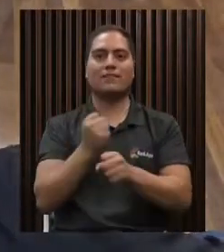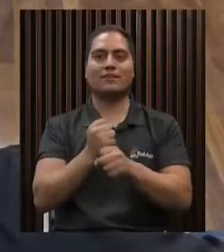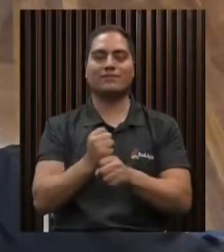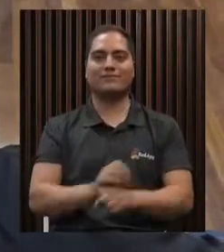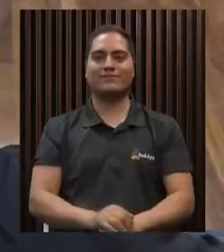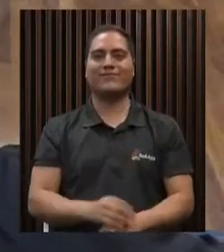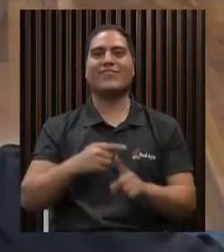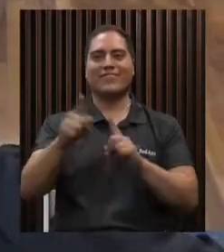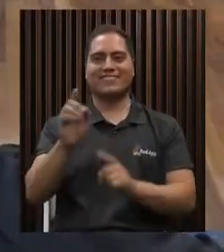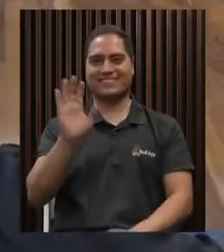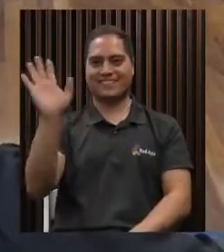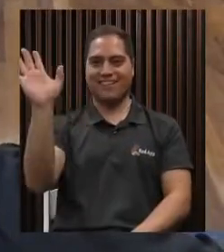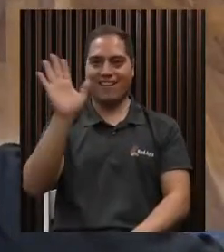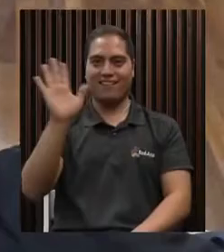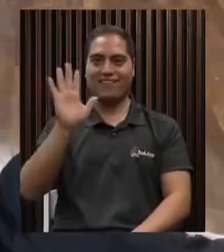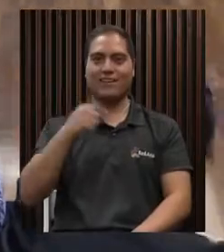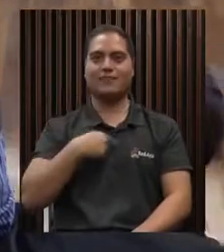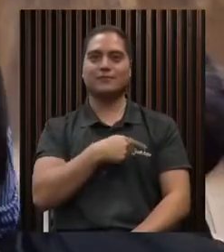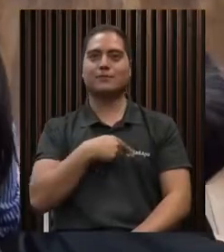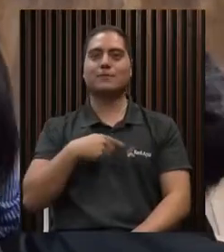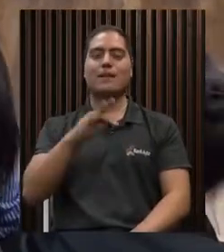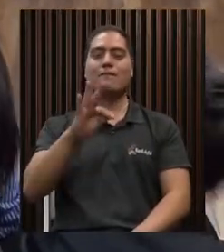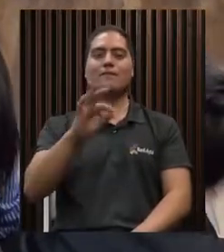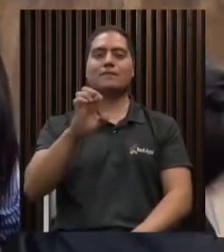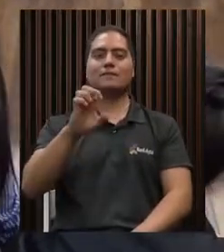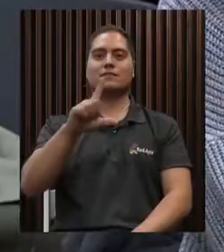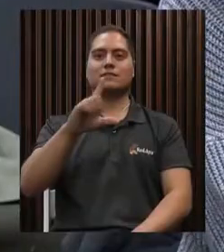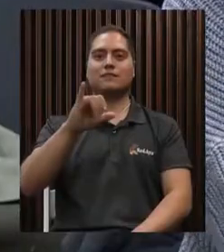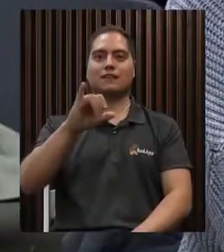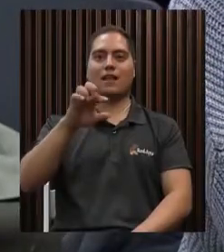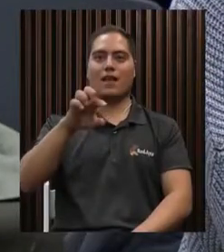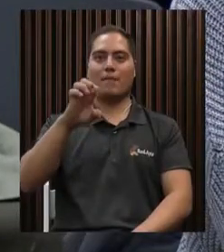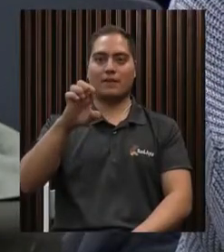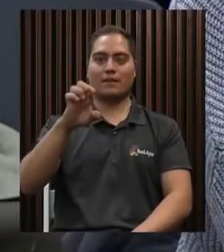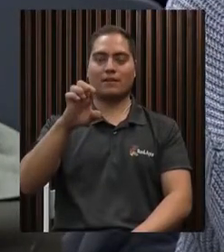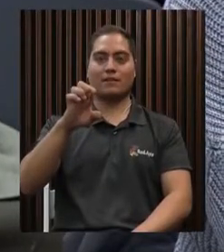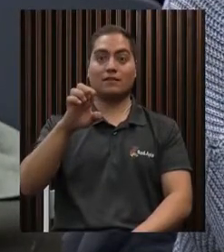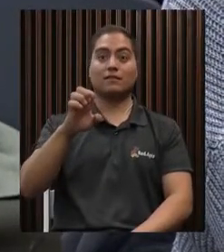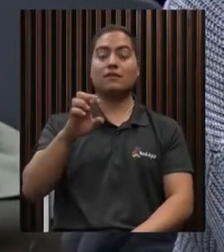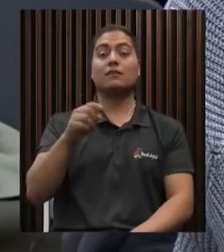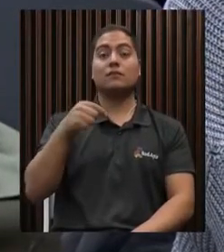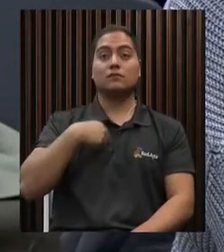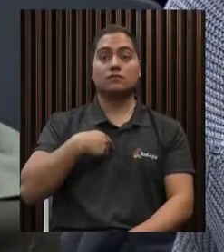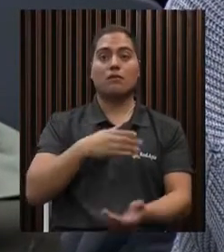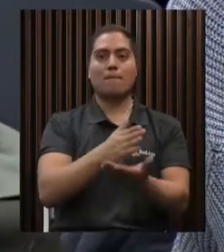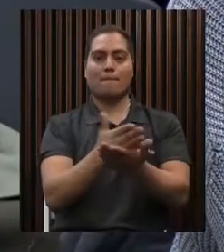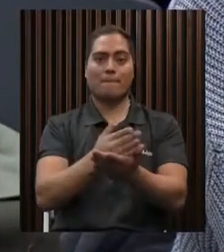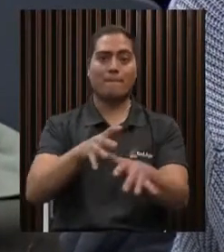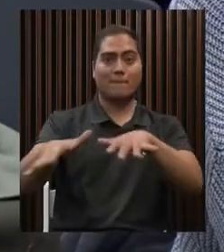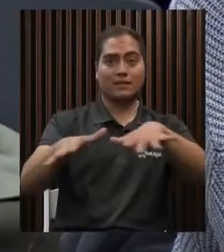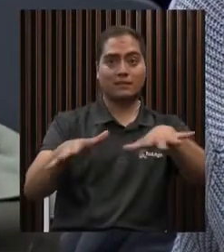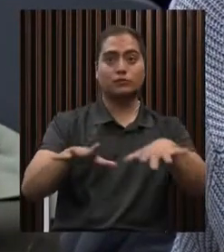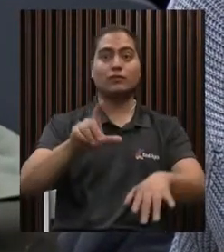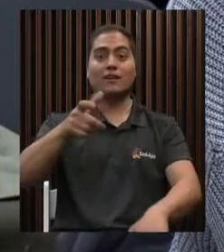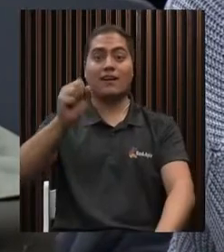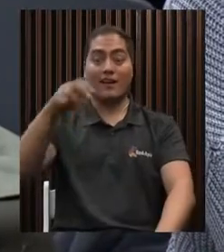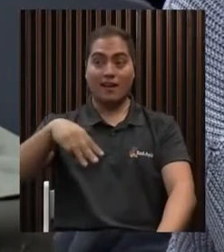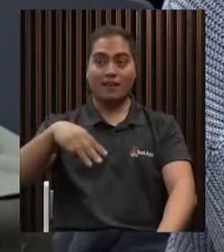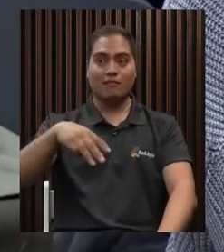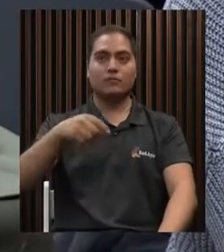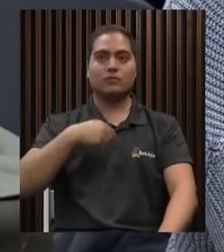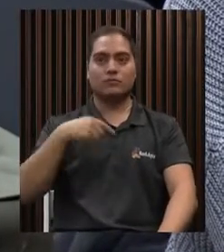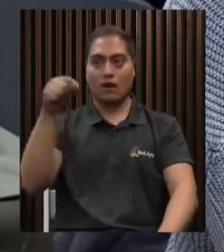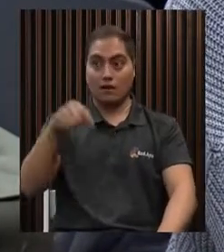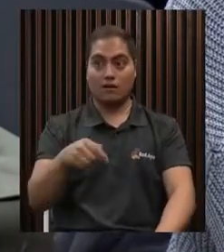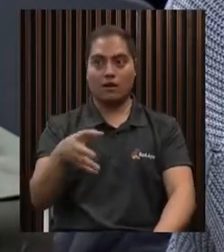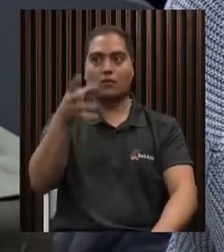Hola, ahí sí. Hola, yo soy Felipe Reyes de mediación de GAM y qué quiero obtener de hoy, aprender todo lo que más